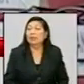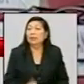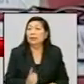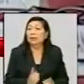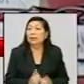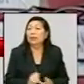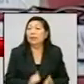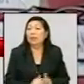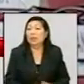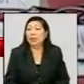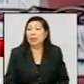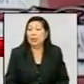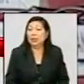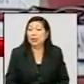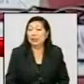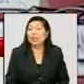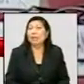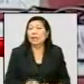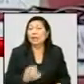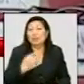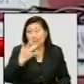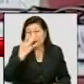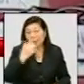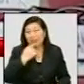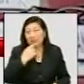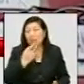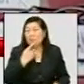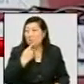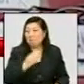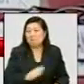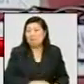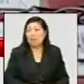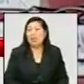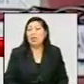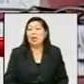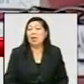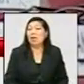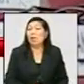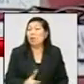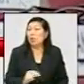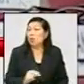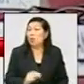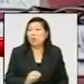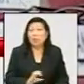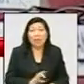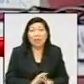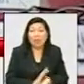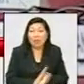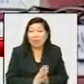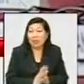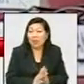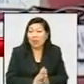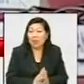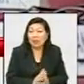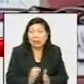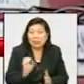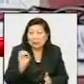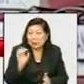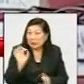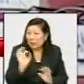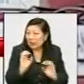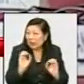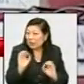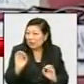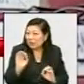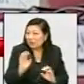con la novedad de que la infección era estéril. No mediaba ninguna bacteria.